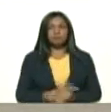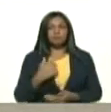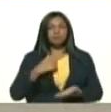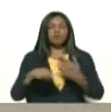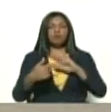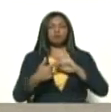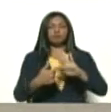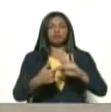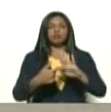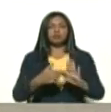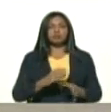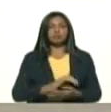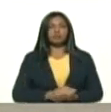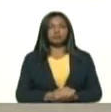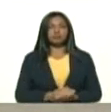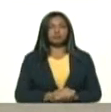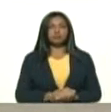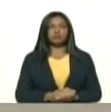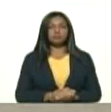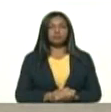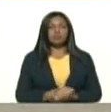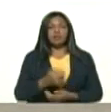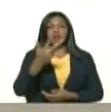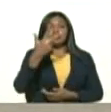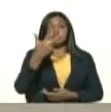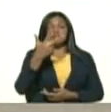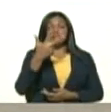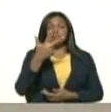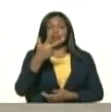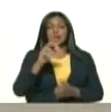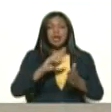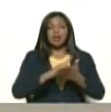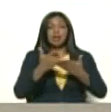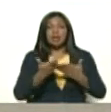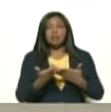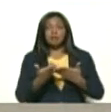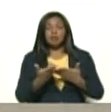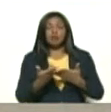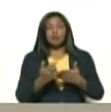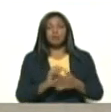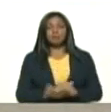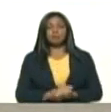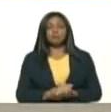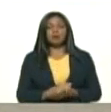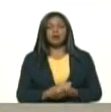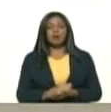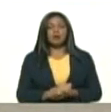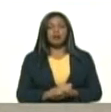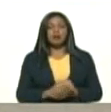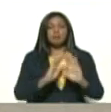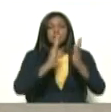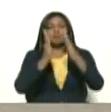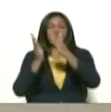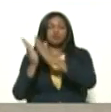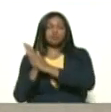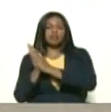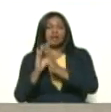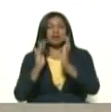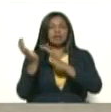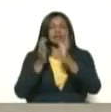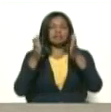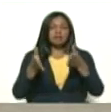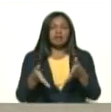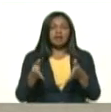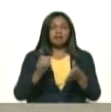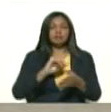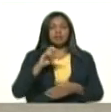lanzar 3 libros para la Biblioteca Cristiana de Venezuela. La biblioteca de todos